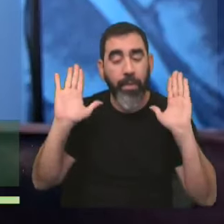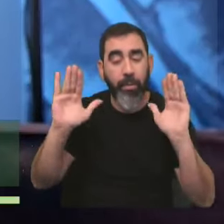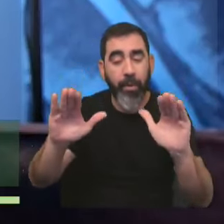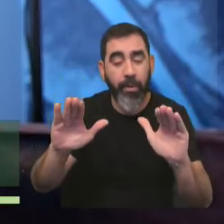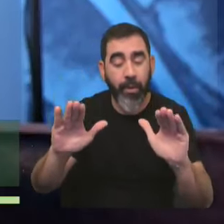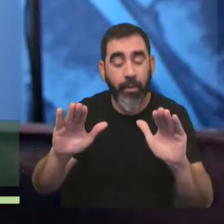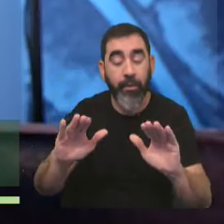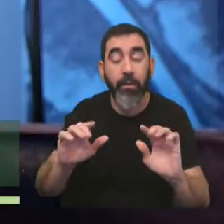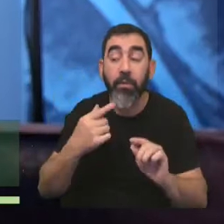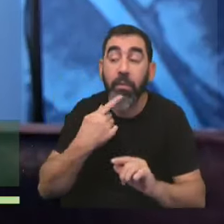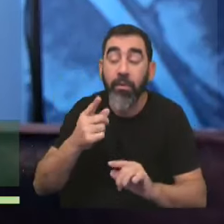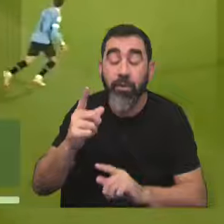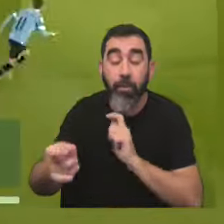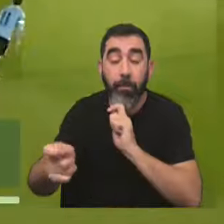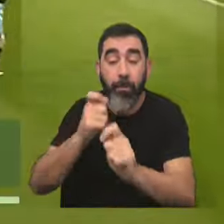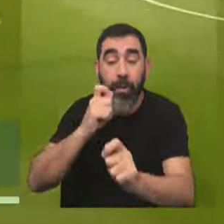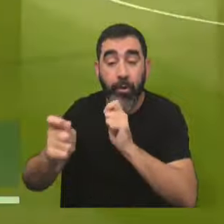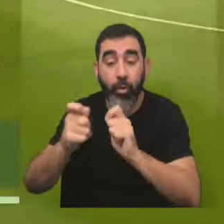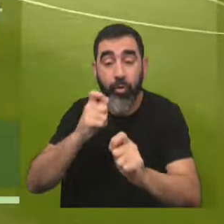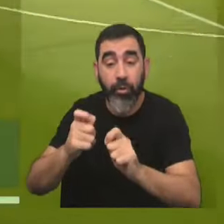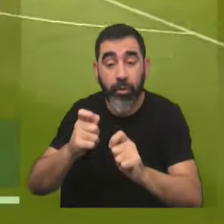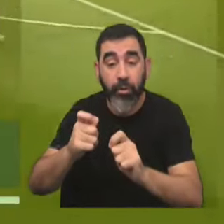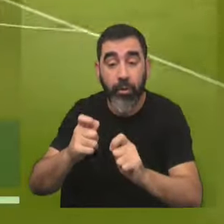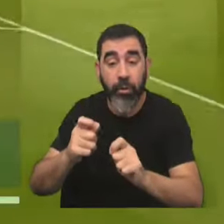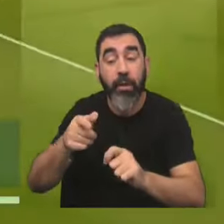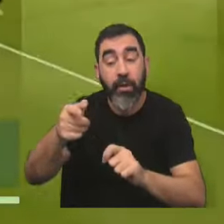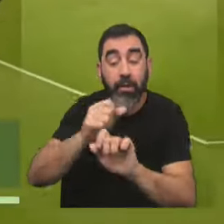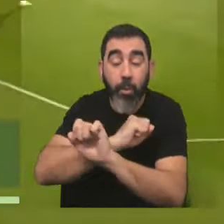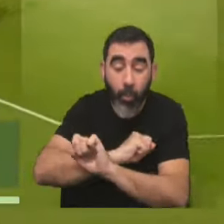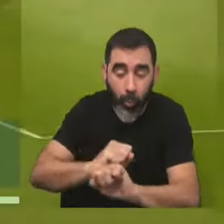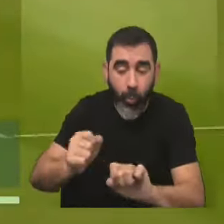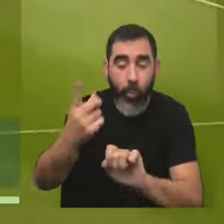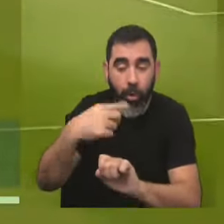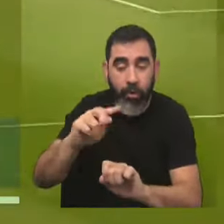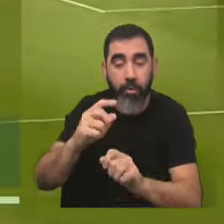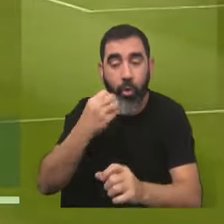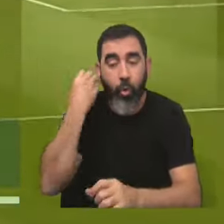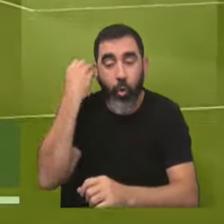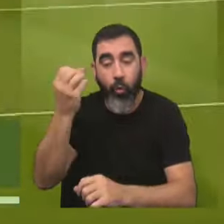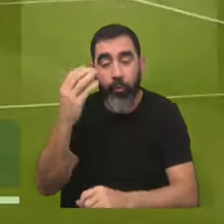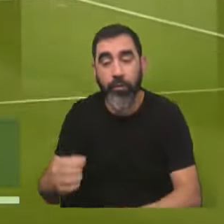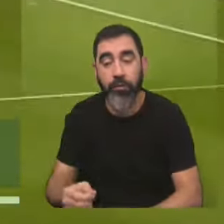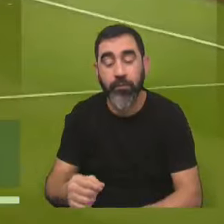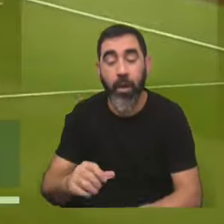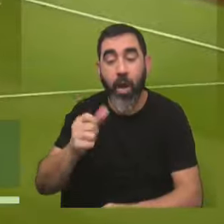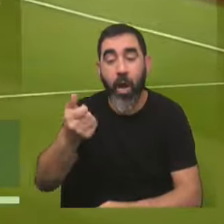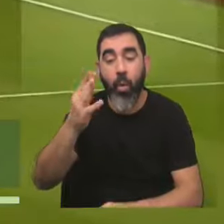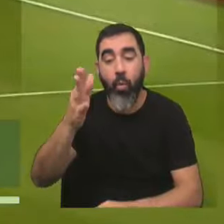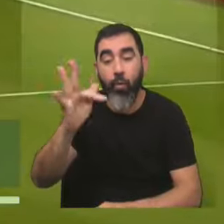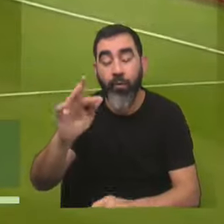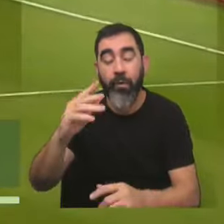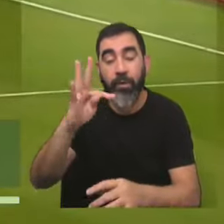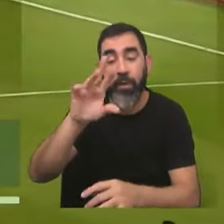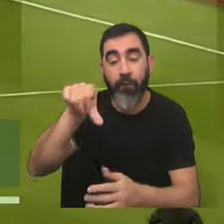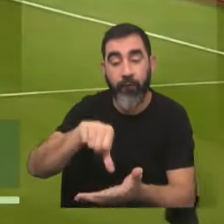nueve y según señalan los periodistas especializados este sería el motivo de la convocatoria que va a ser transmitida por afv hay que